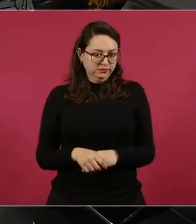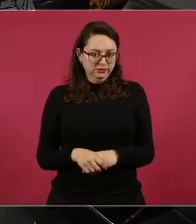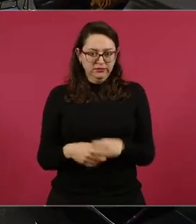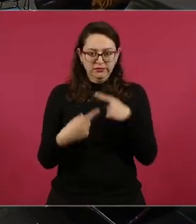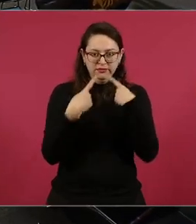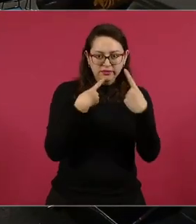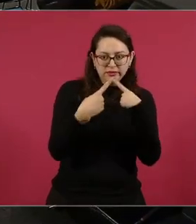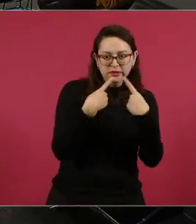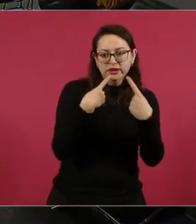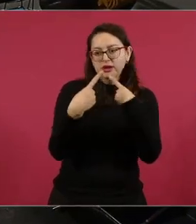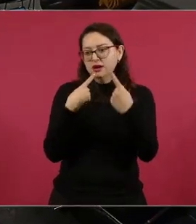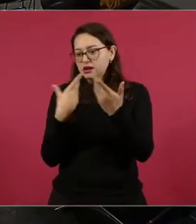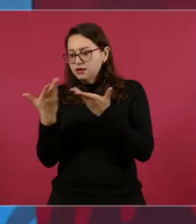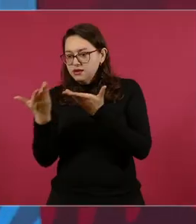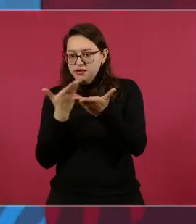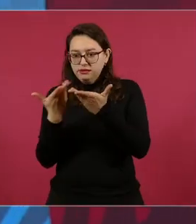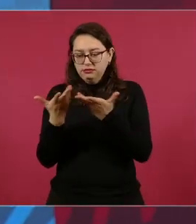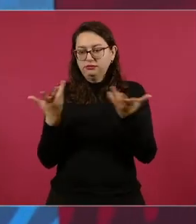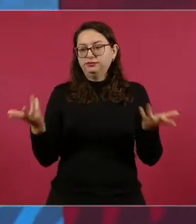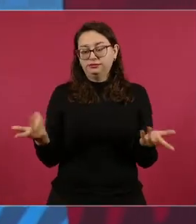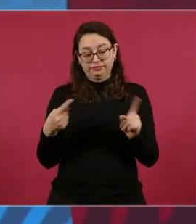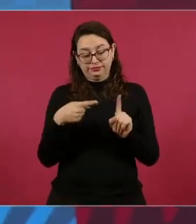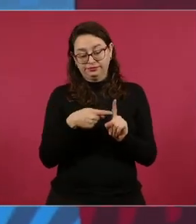para entregar Bancomer,